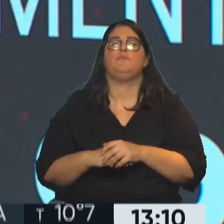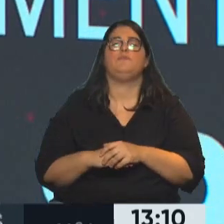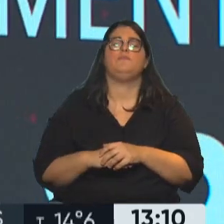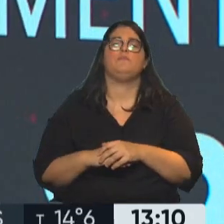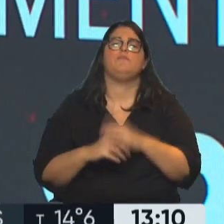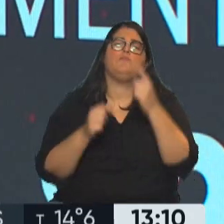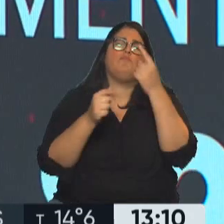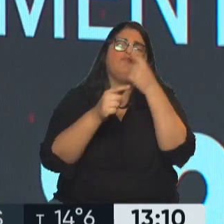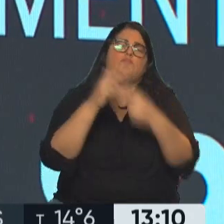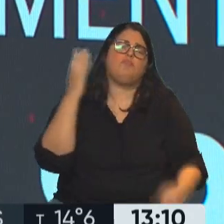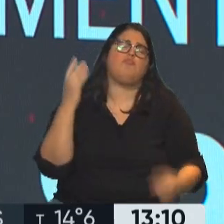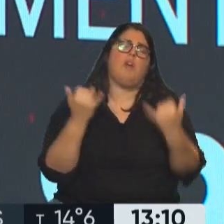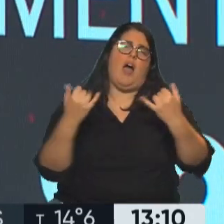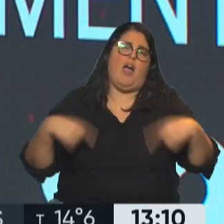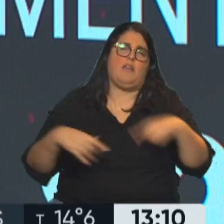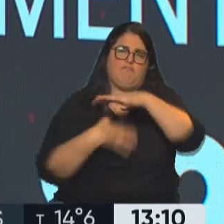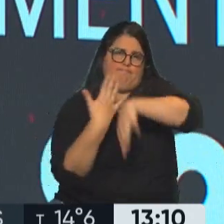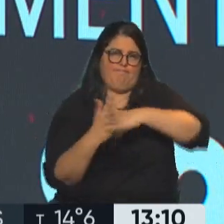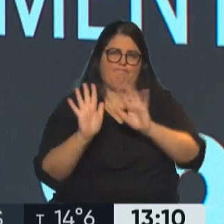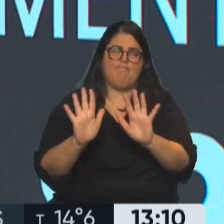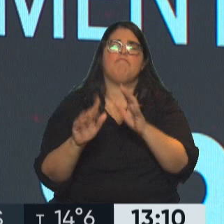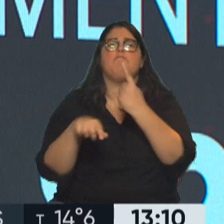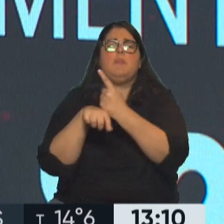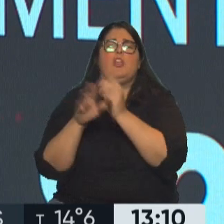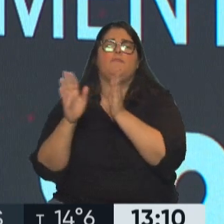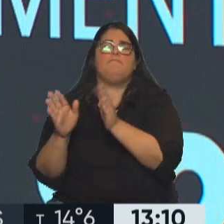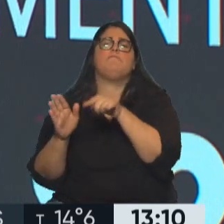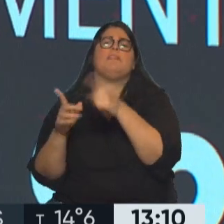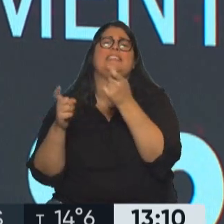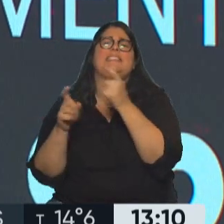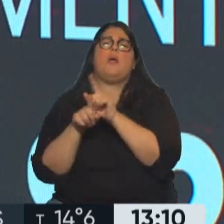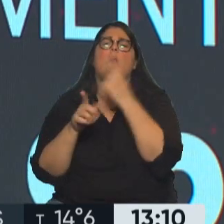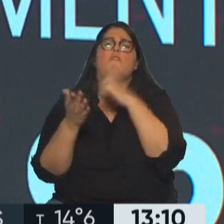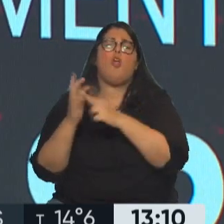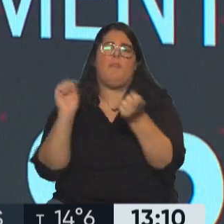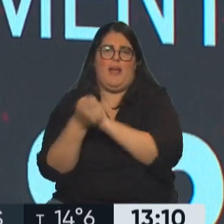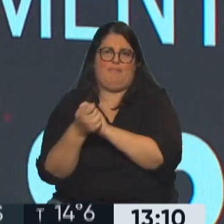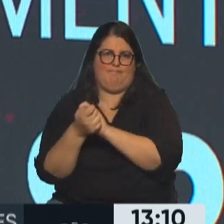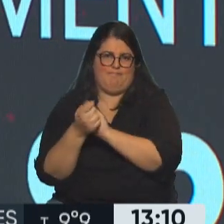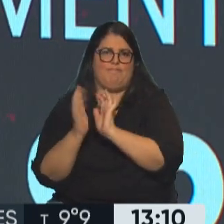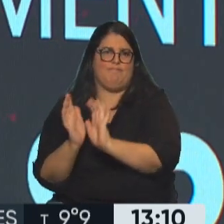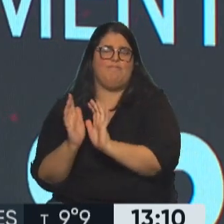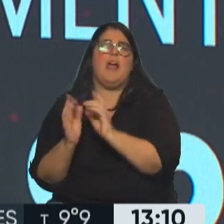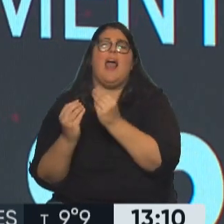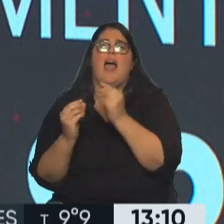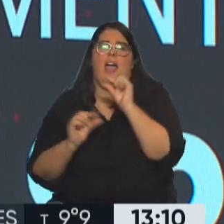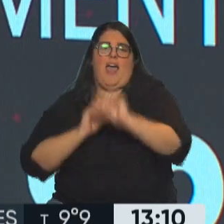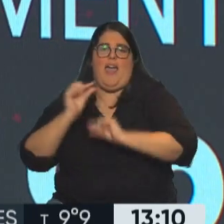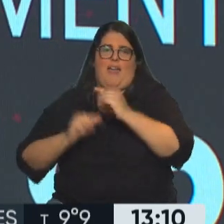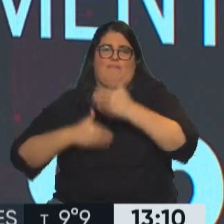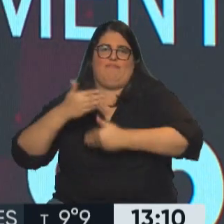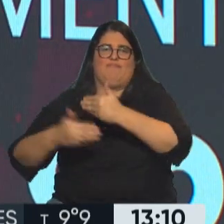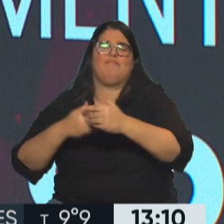De cosas, ¿no? Digamos, una combinación de cosas. Por un lado, la necesidad de pensar una reforma tributaria que sea progresiva, que cambie